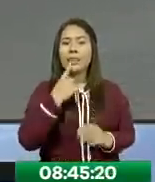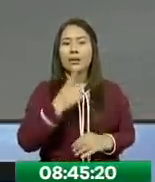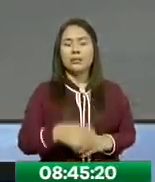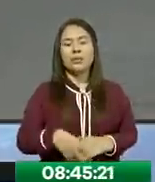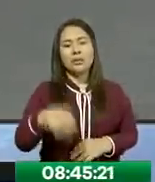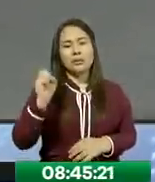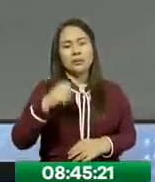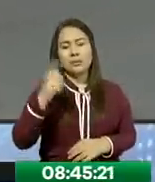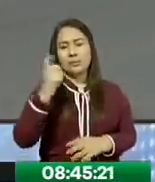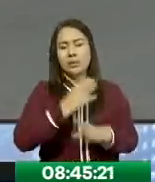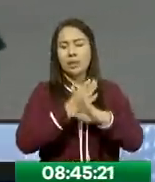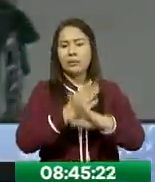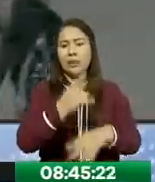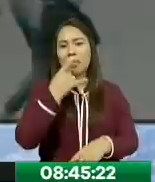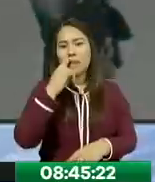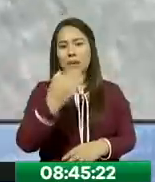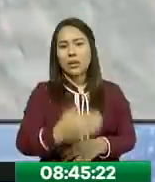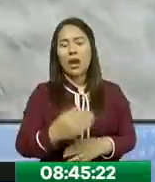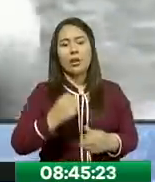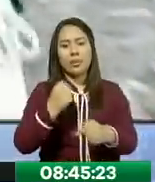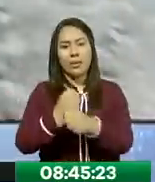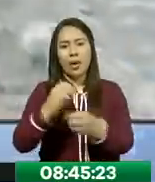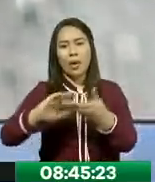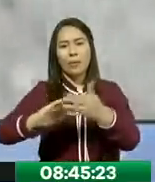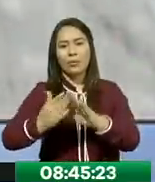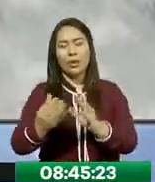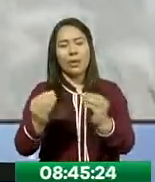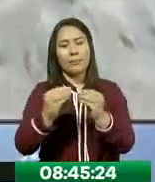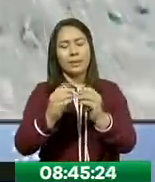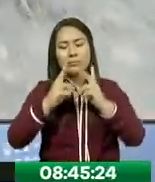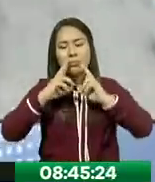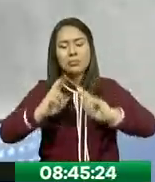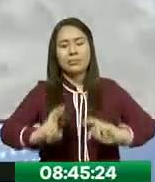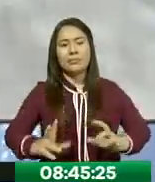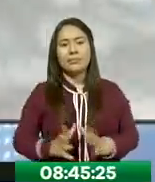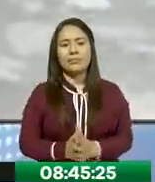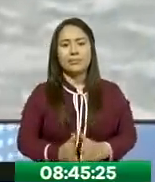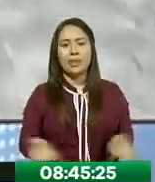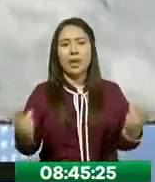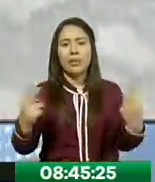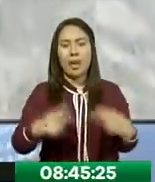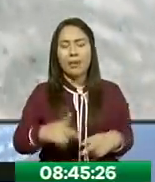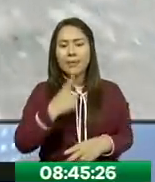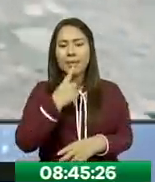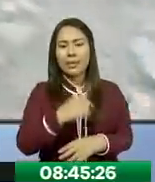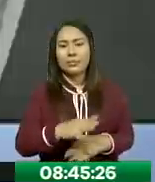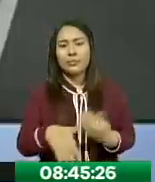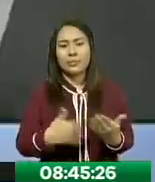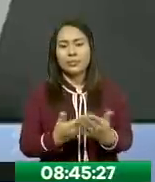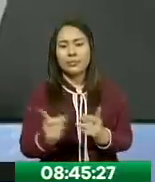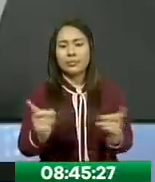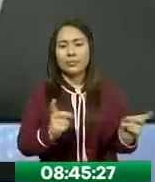Adolescencia. Labores comunitarias en alguna institución, salvo que existan otros delitos paralelos al mismo, que puede